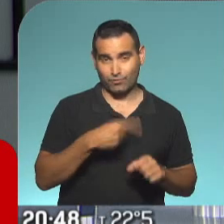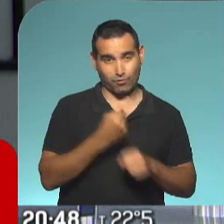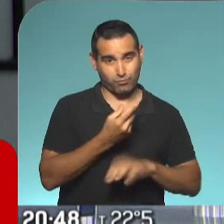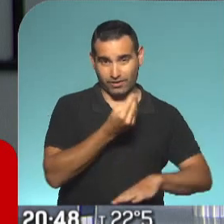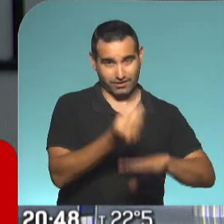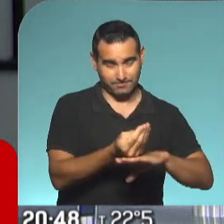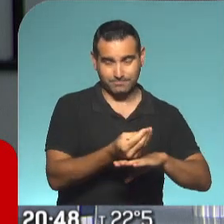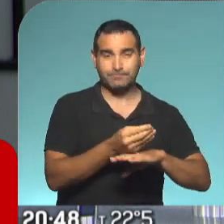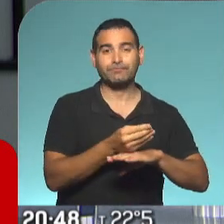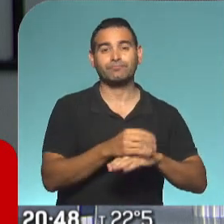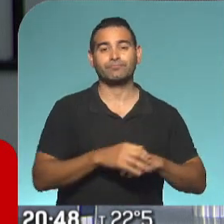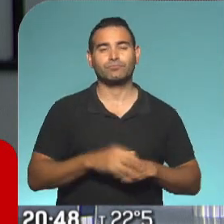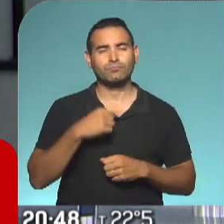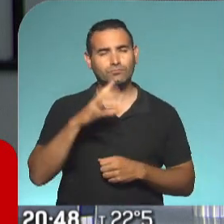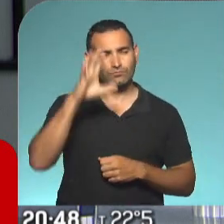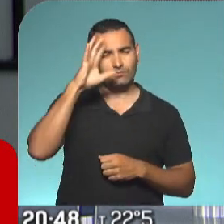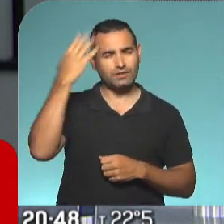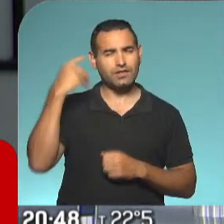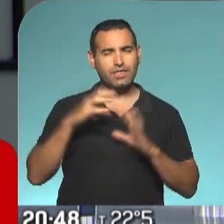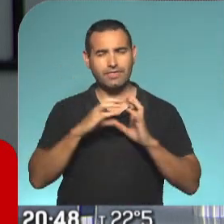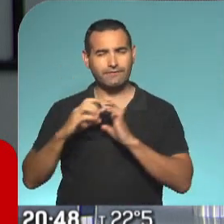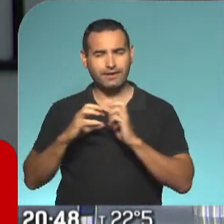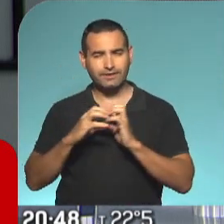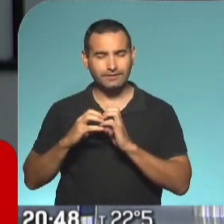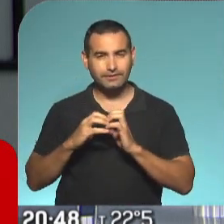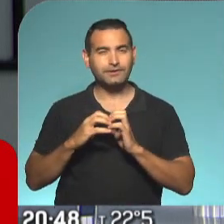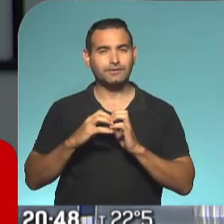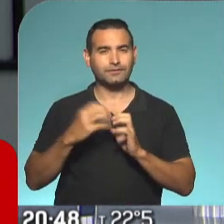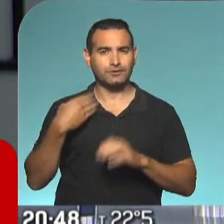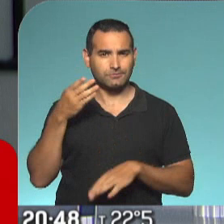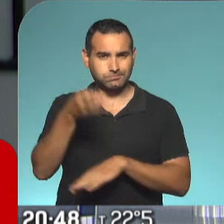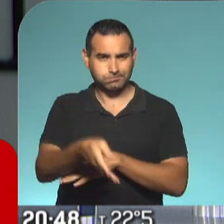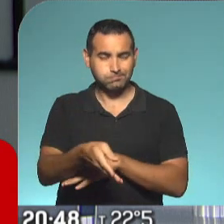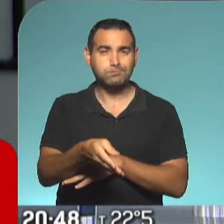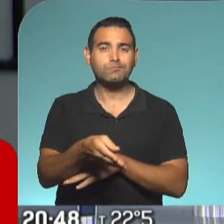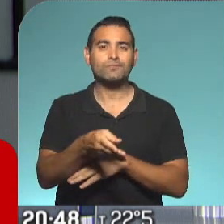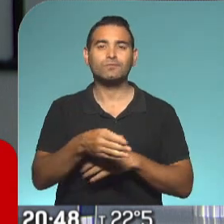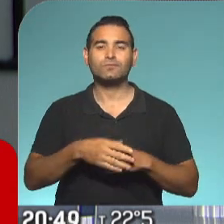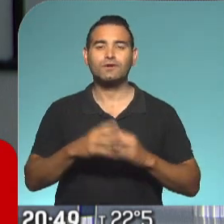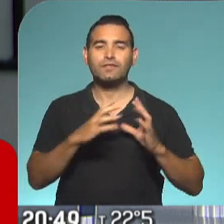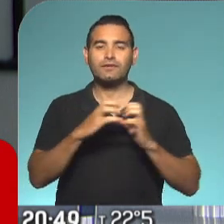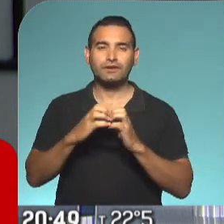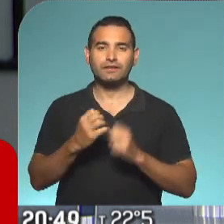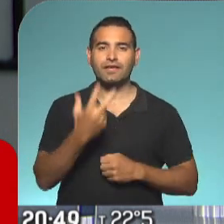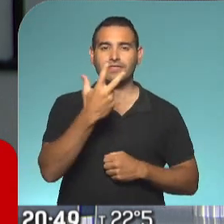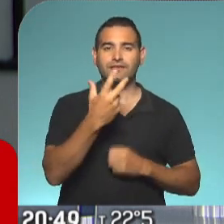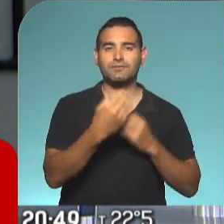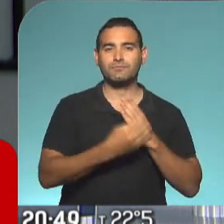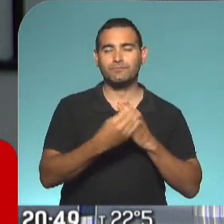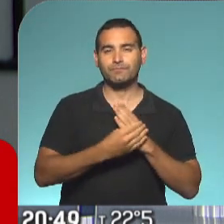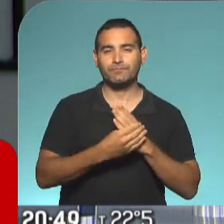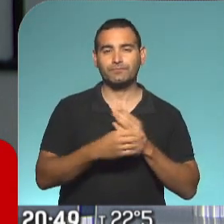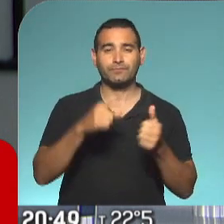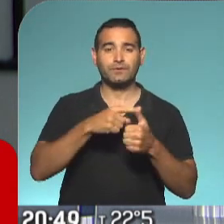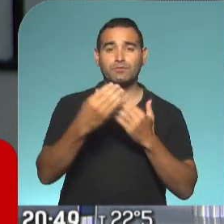candidato nuevamente. Yo recuerdo los debates que me tocó inclusive concurrir a cubrir, de los que eran los 3 ministeriables, o mejor dicho,